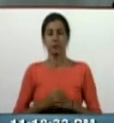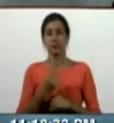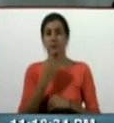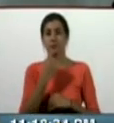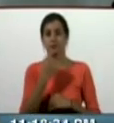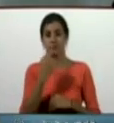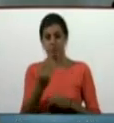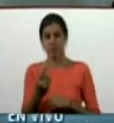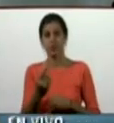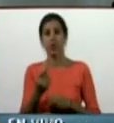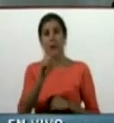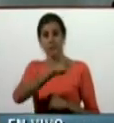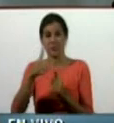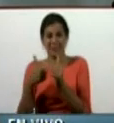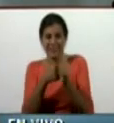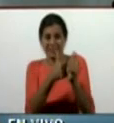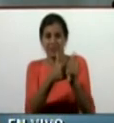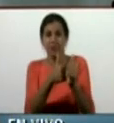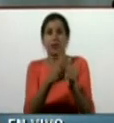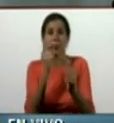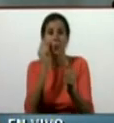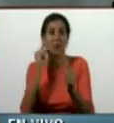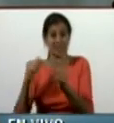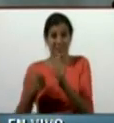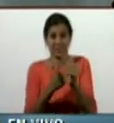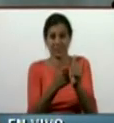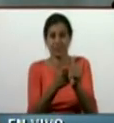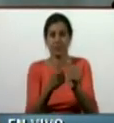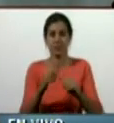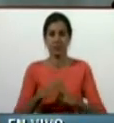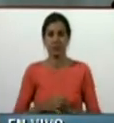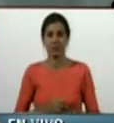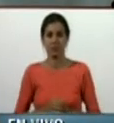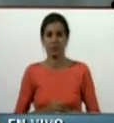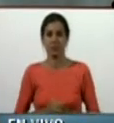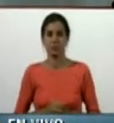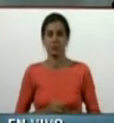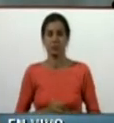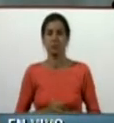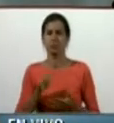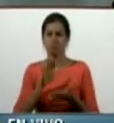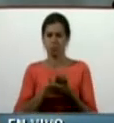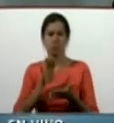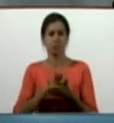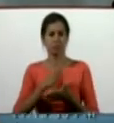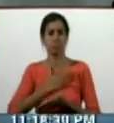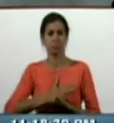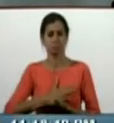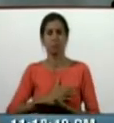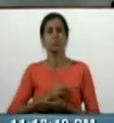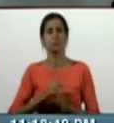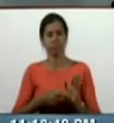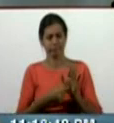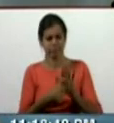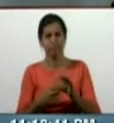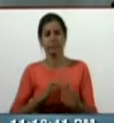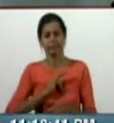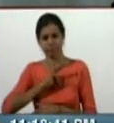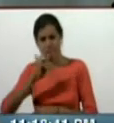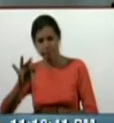a sus seguidores y a sus seguidoras la tranquilidad y transmitirle la